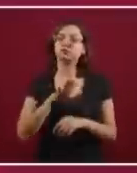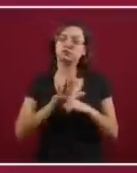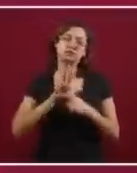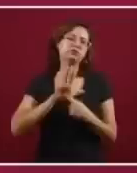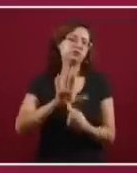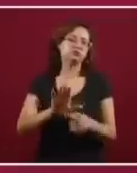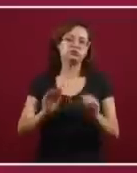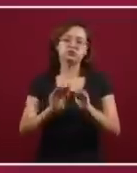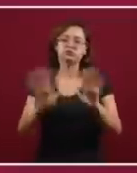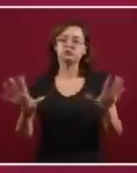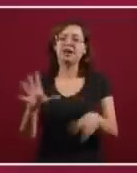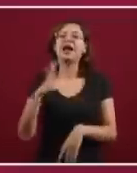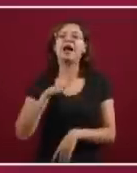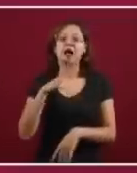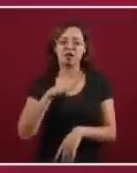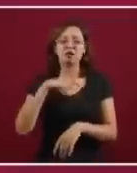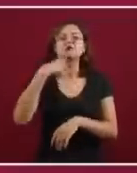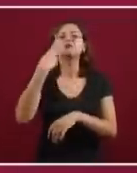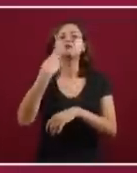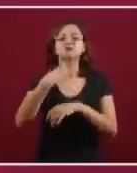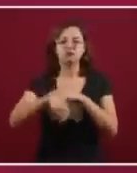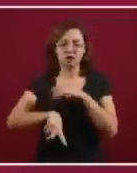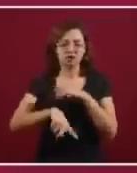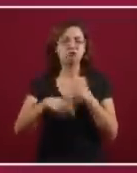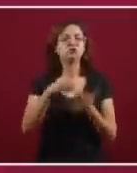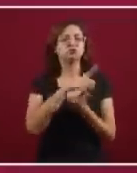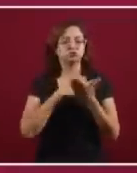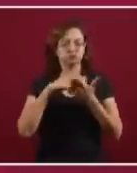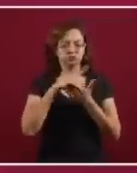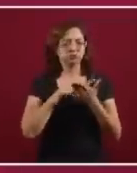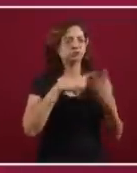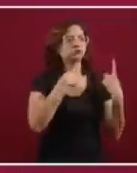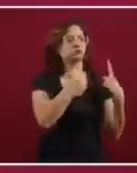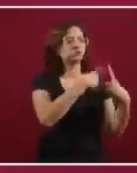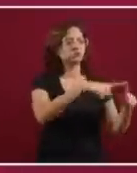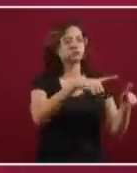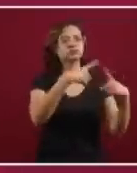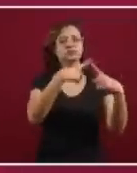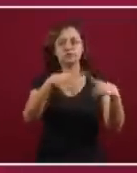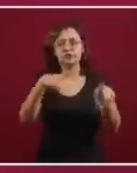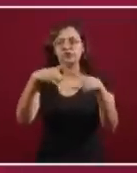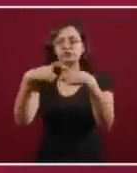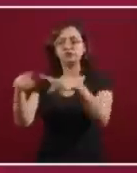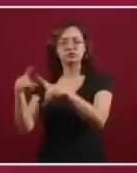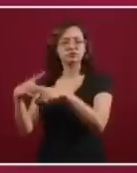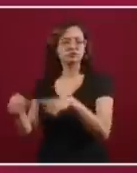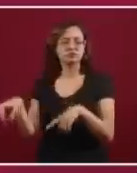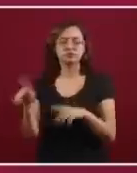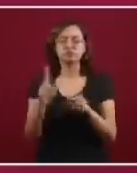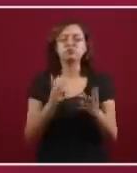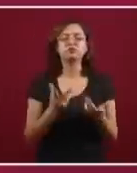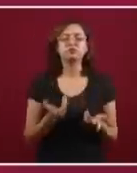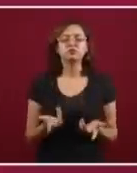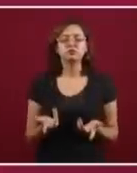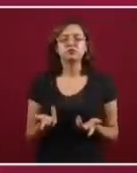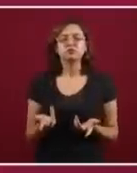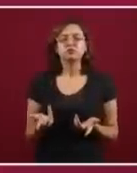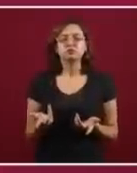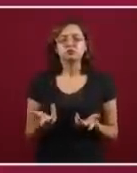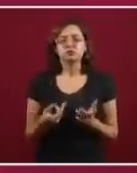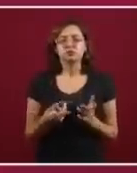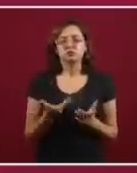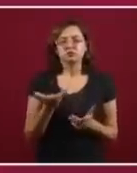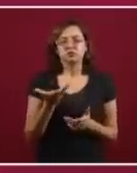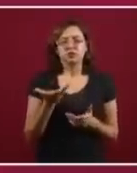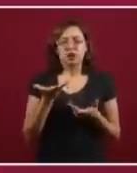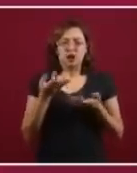el daño tóxico de los distintos productos psicoactivos y que son